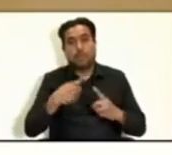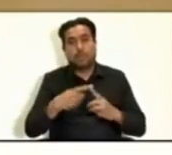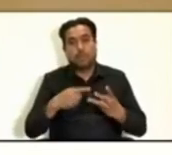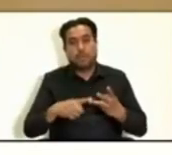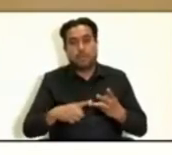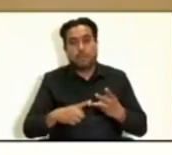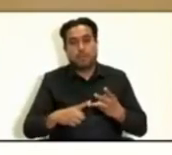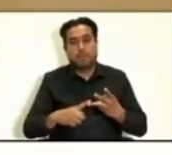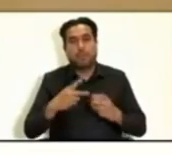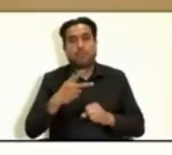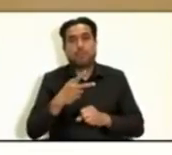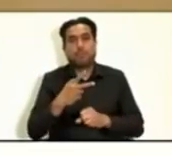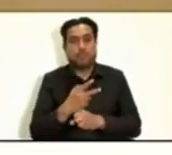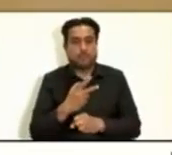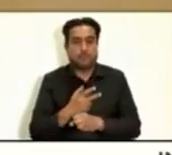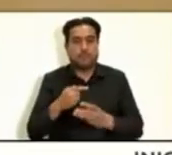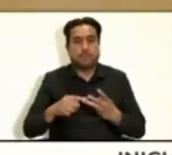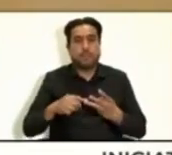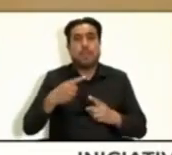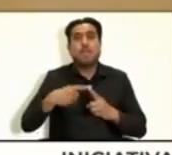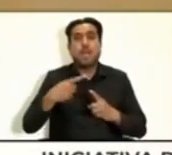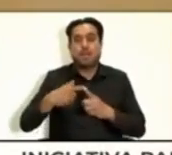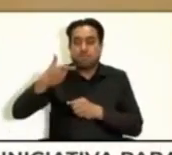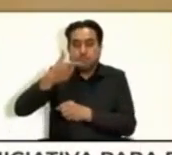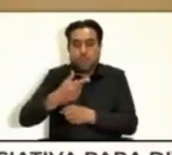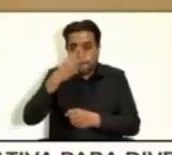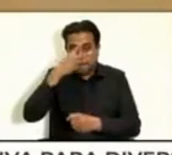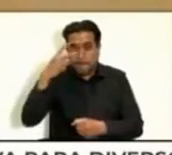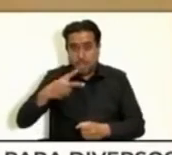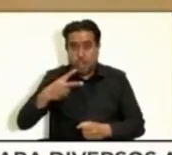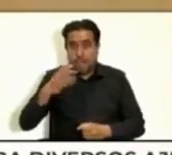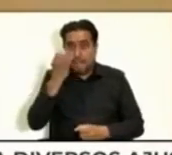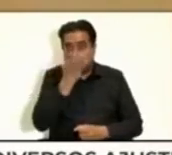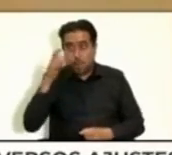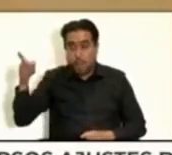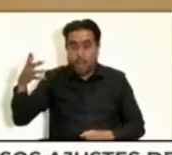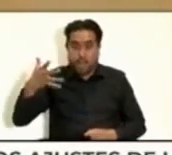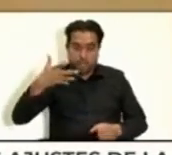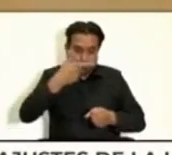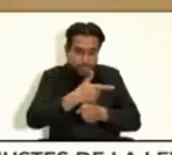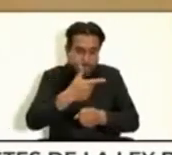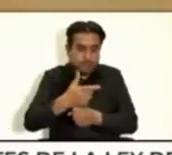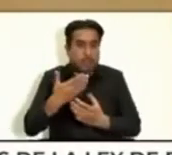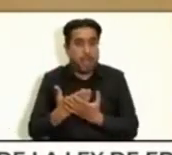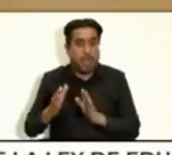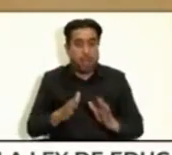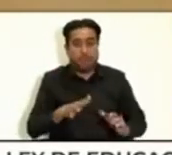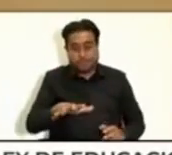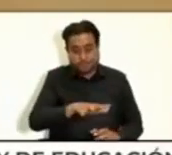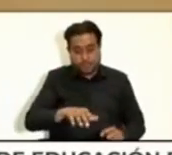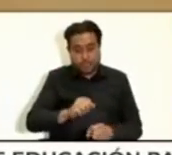guanajuato identificada por méxico evalúa de igual forma la misma organización de la sociedad civil